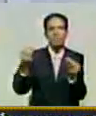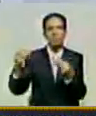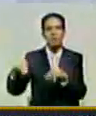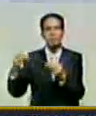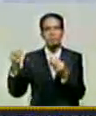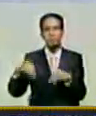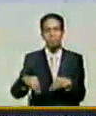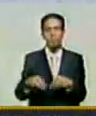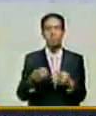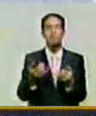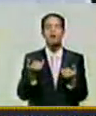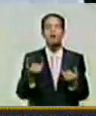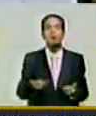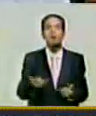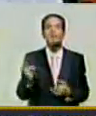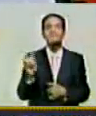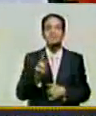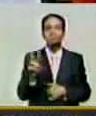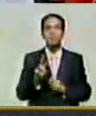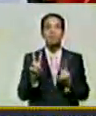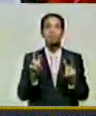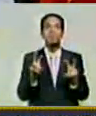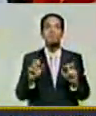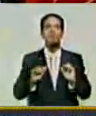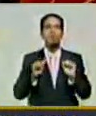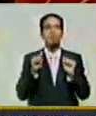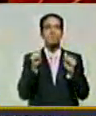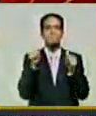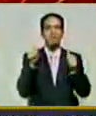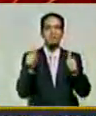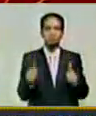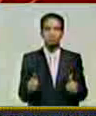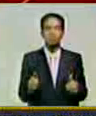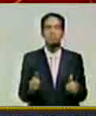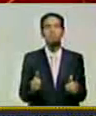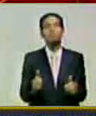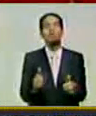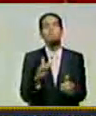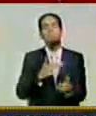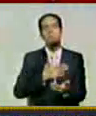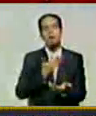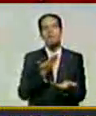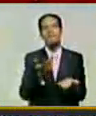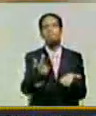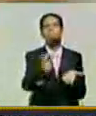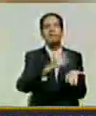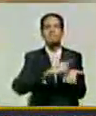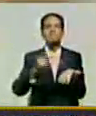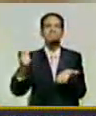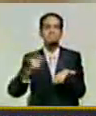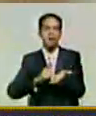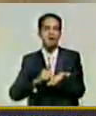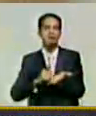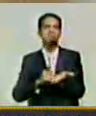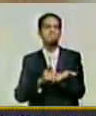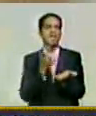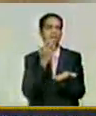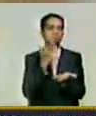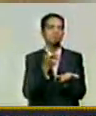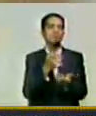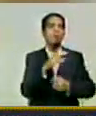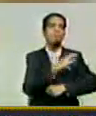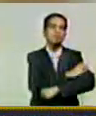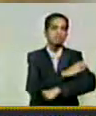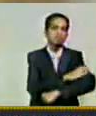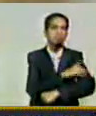ahora Venezuela, en este nuevo comienzo, como lo ha definido el jefe de Estado, tenga también la participación de los opositores, decía la presidenta de la ANC,